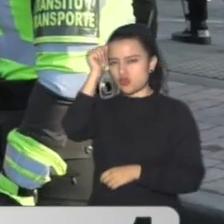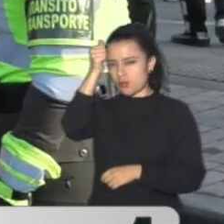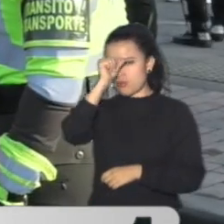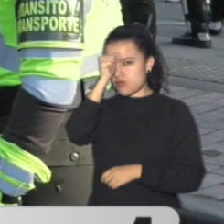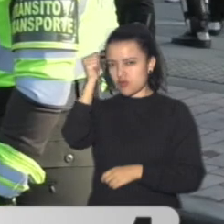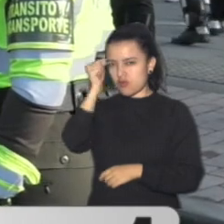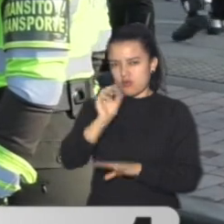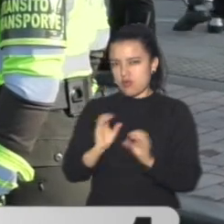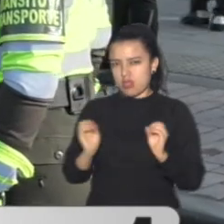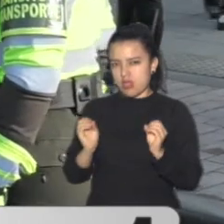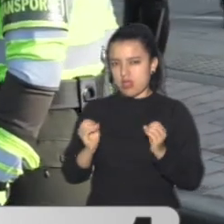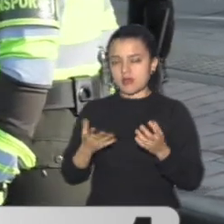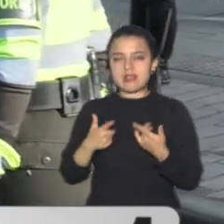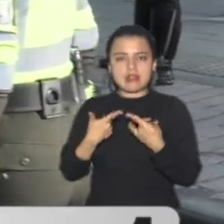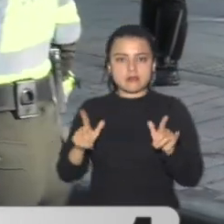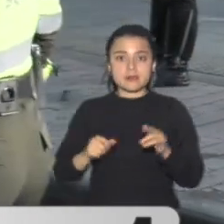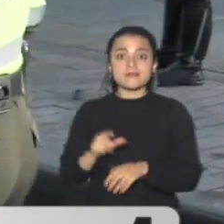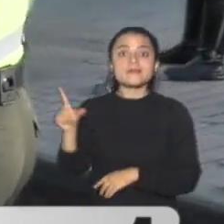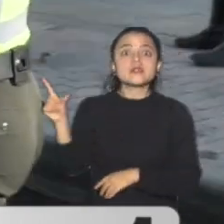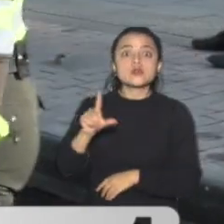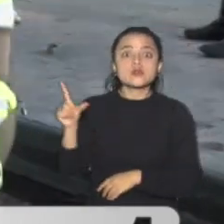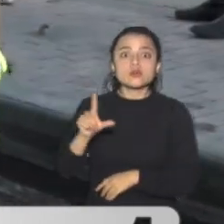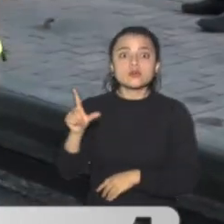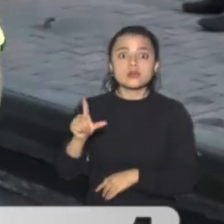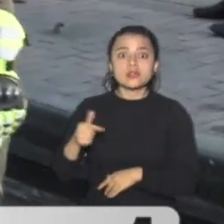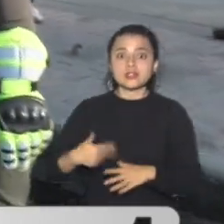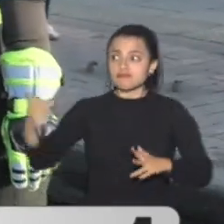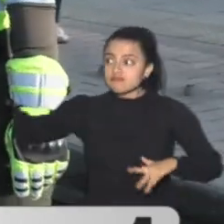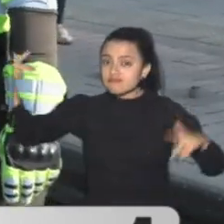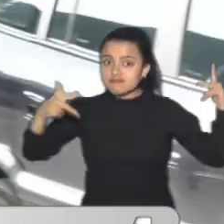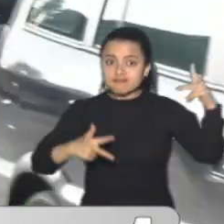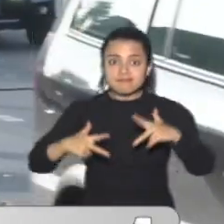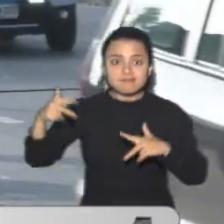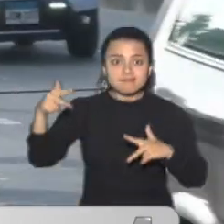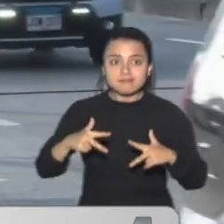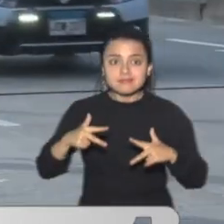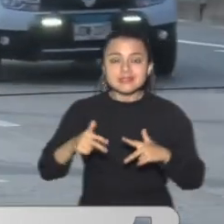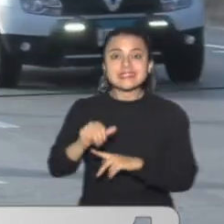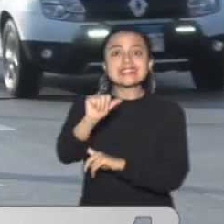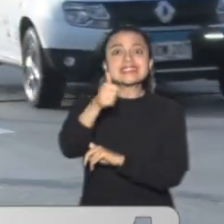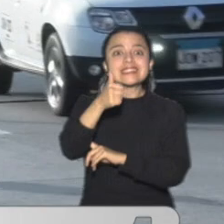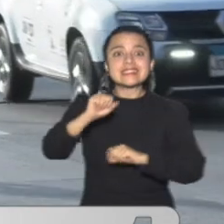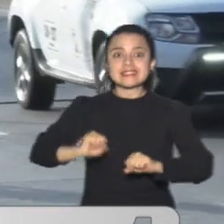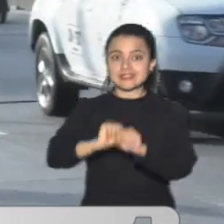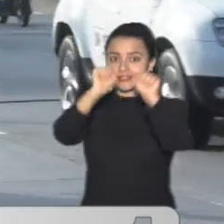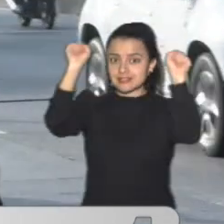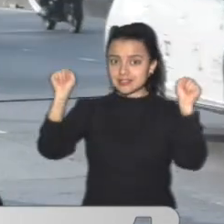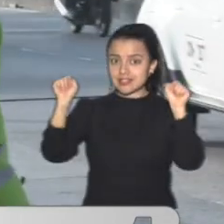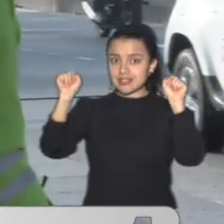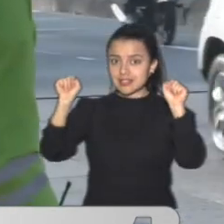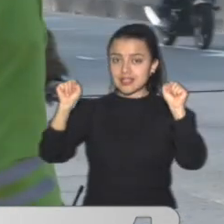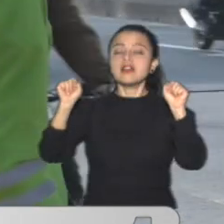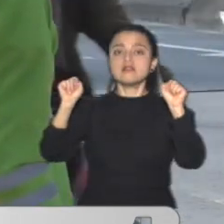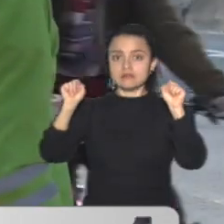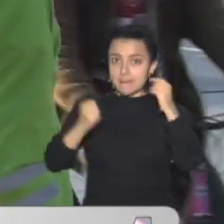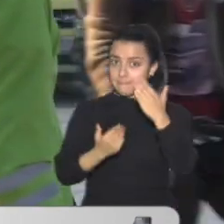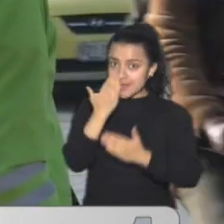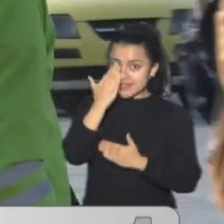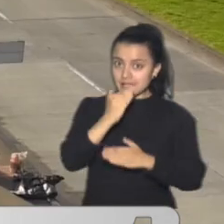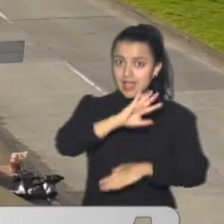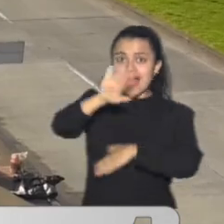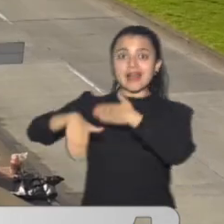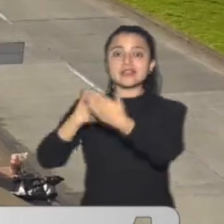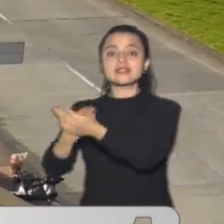tendremos restricción y el día lunes en el gran plan retorno desde las 10 de la mañana hasta las 11 de la noche pero